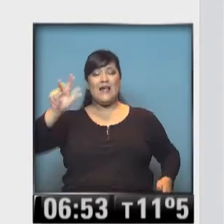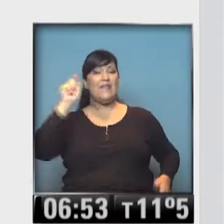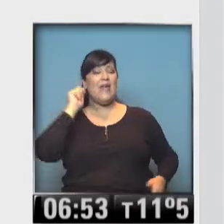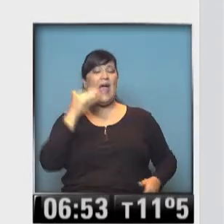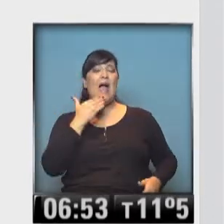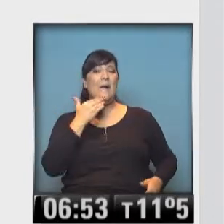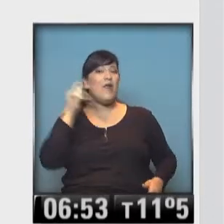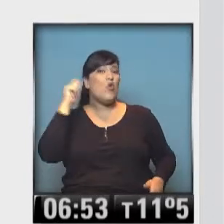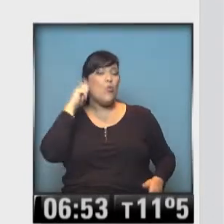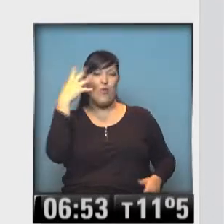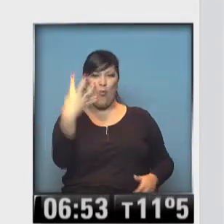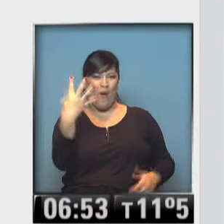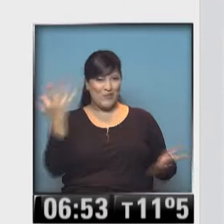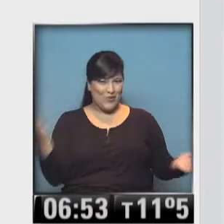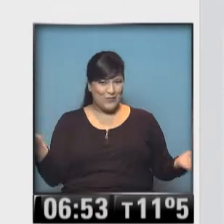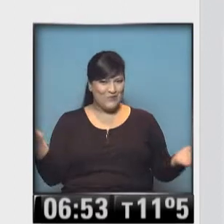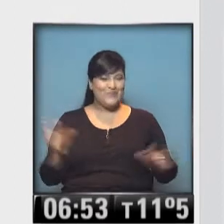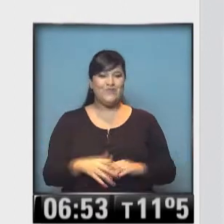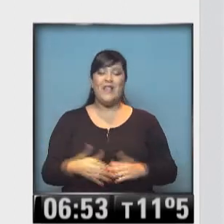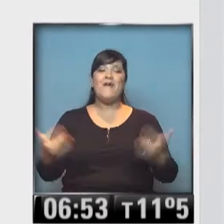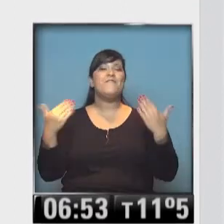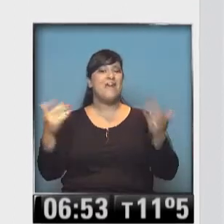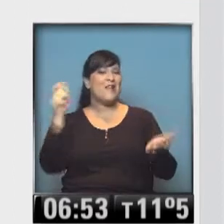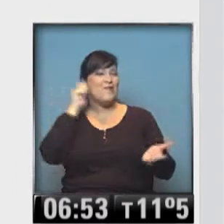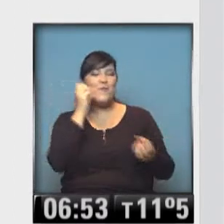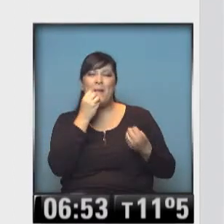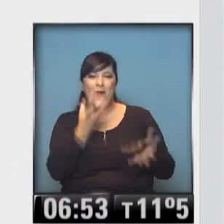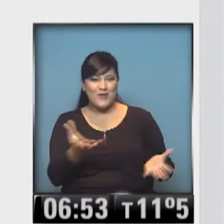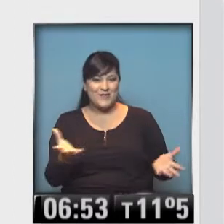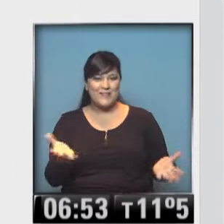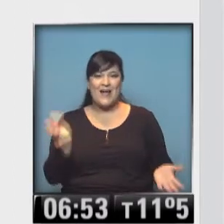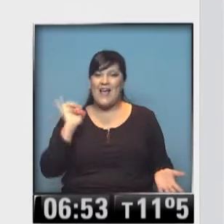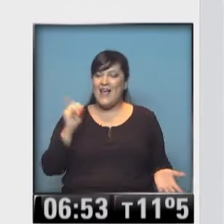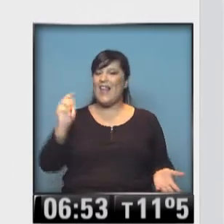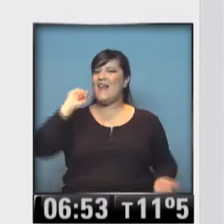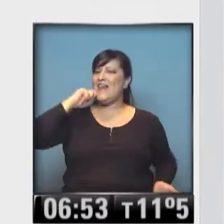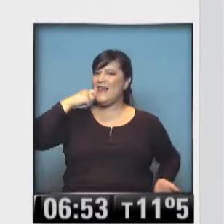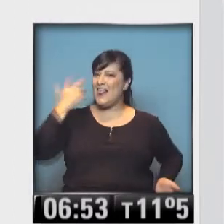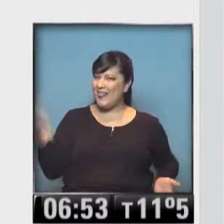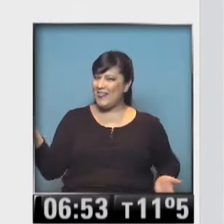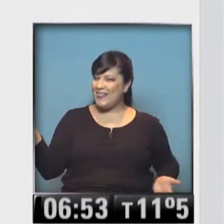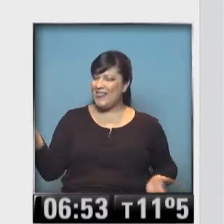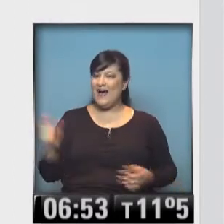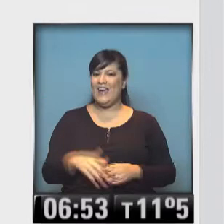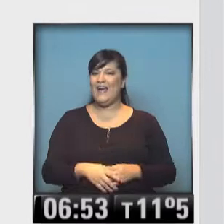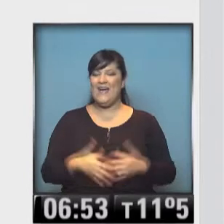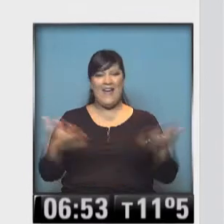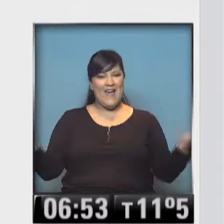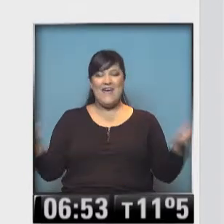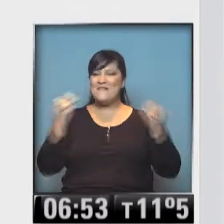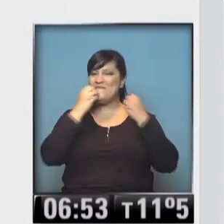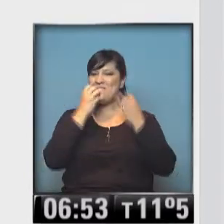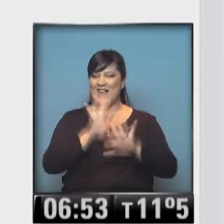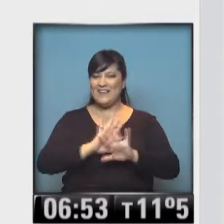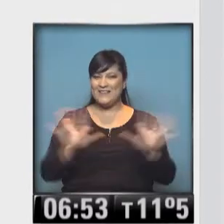cumpliendo 4 años. ¡Feliz cumple, preciosa! María, qué linda. ¡Ah,